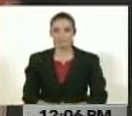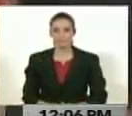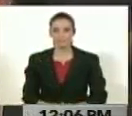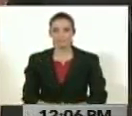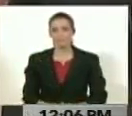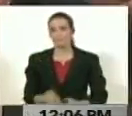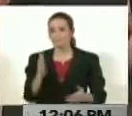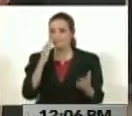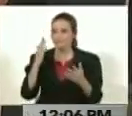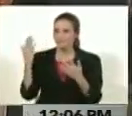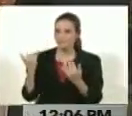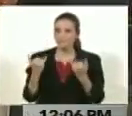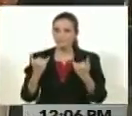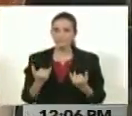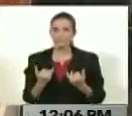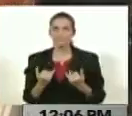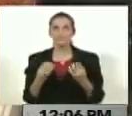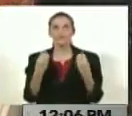Escuchamos ya entonces cómo